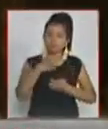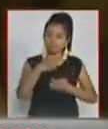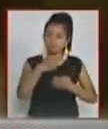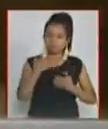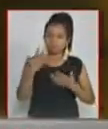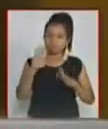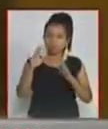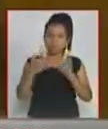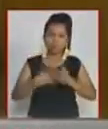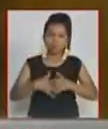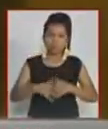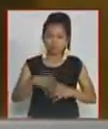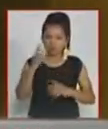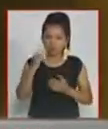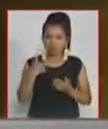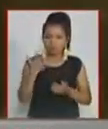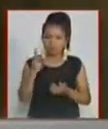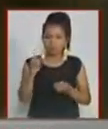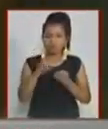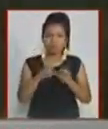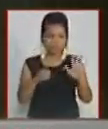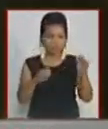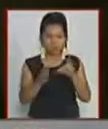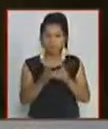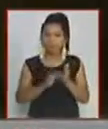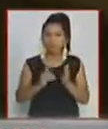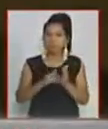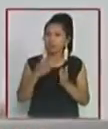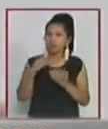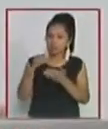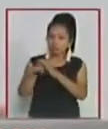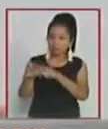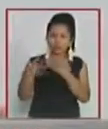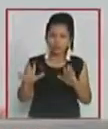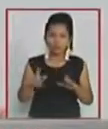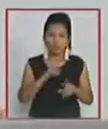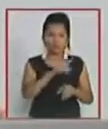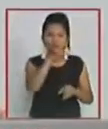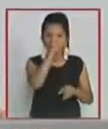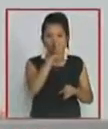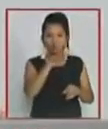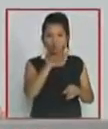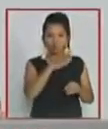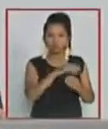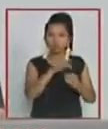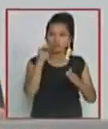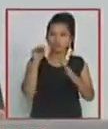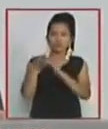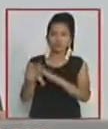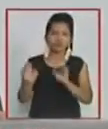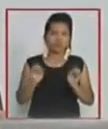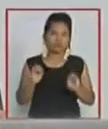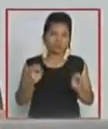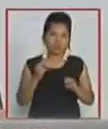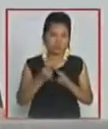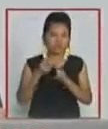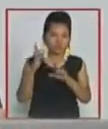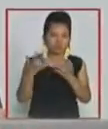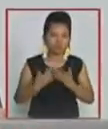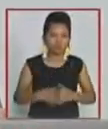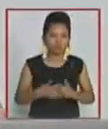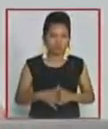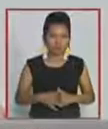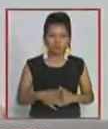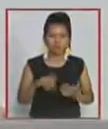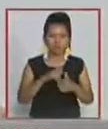empresa importadora, se noticiaron de que estos $5,000 no habrían sido depositados a nombre de la empresa, es decir,